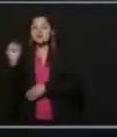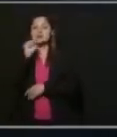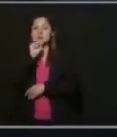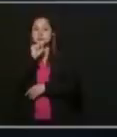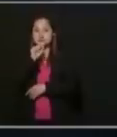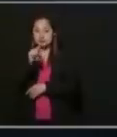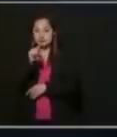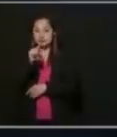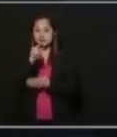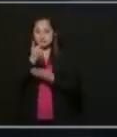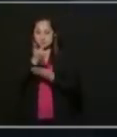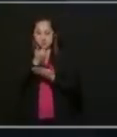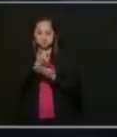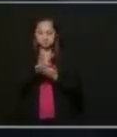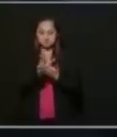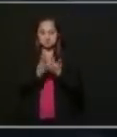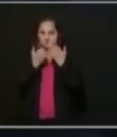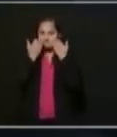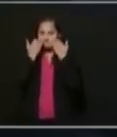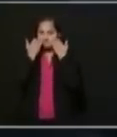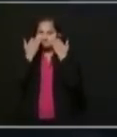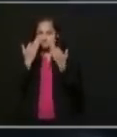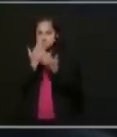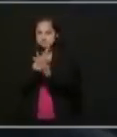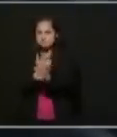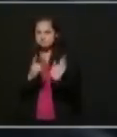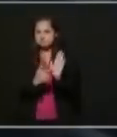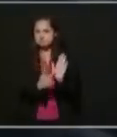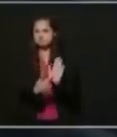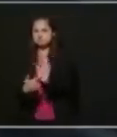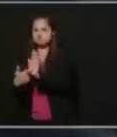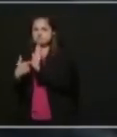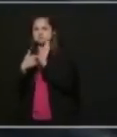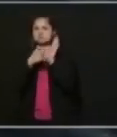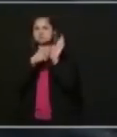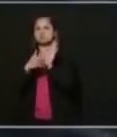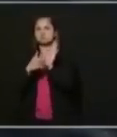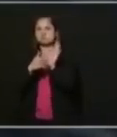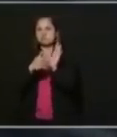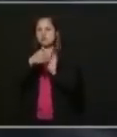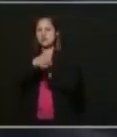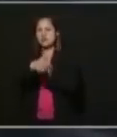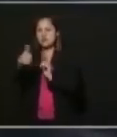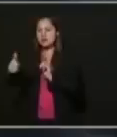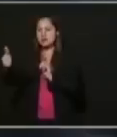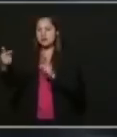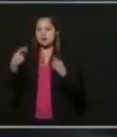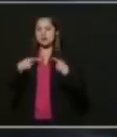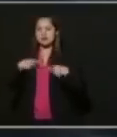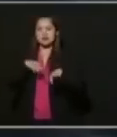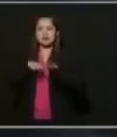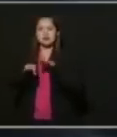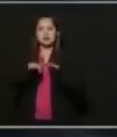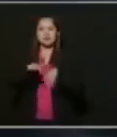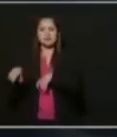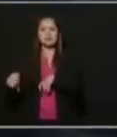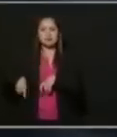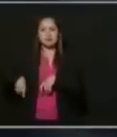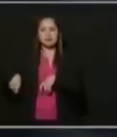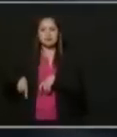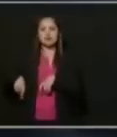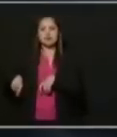transparentar los bienes de todos los funcionarios públicos, empezando por los bienes